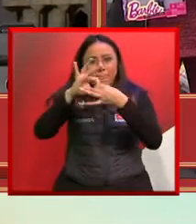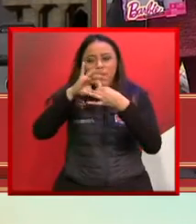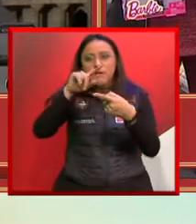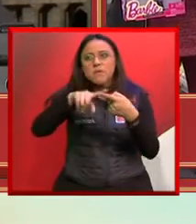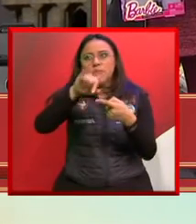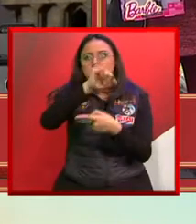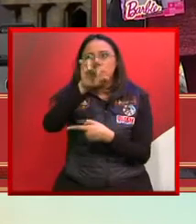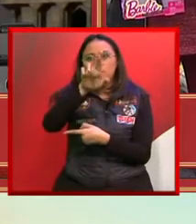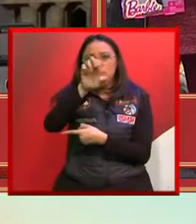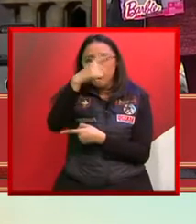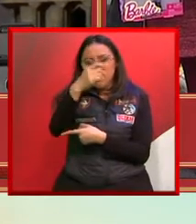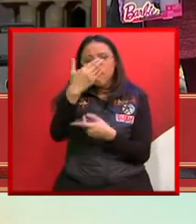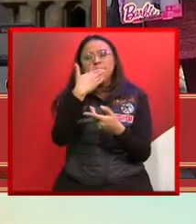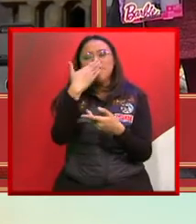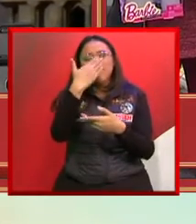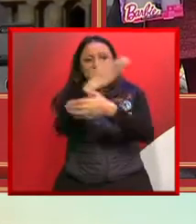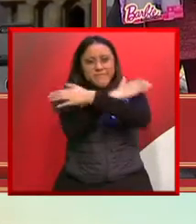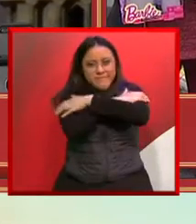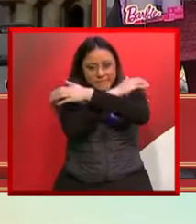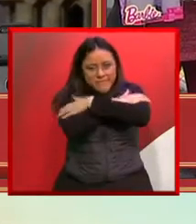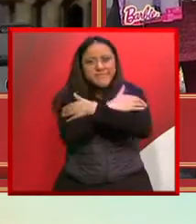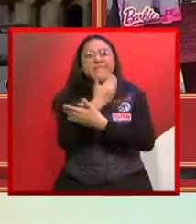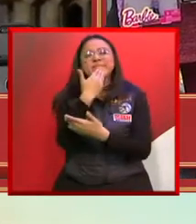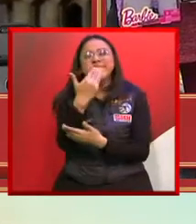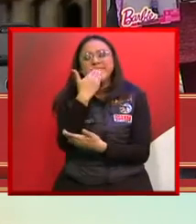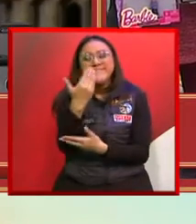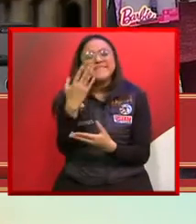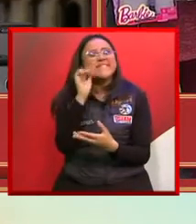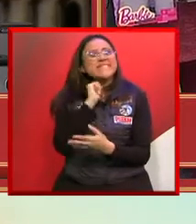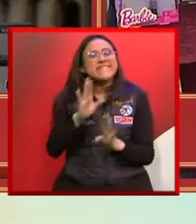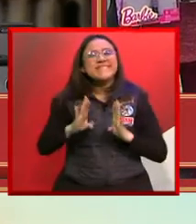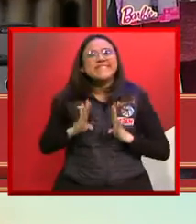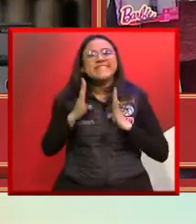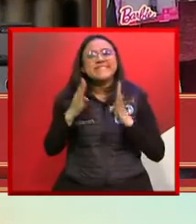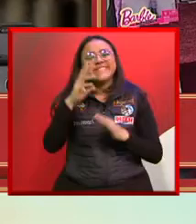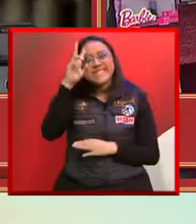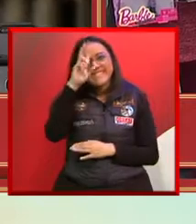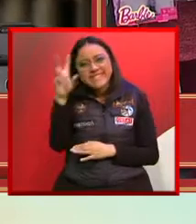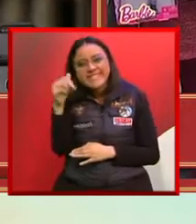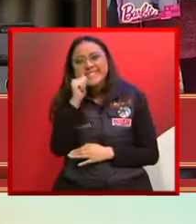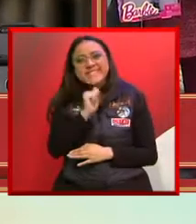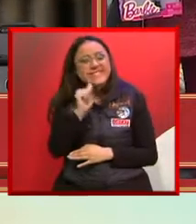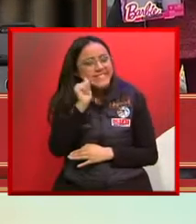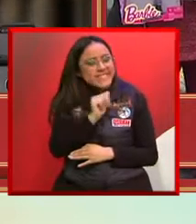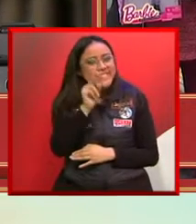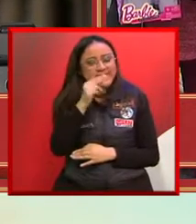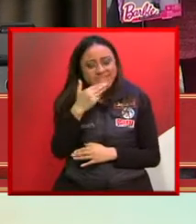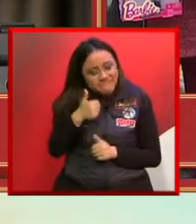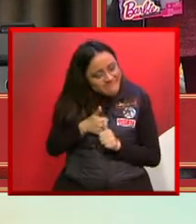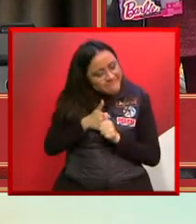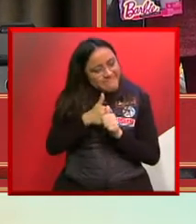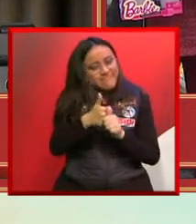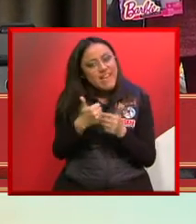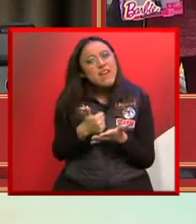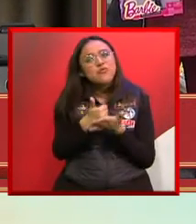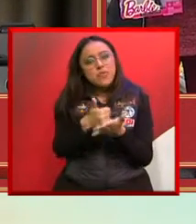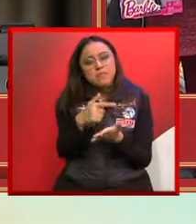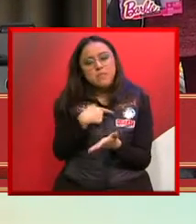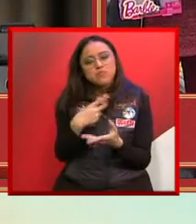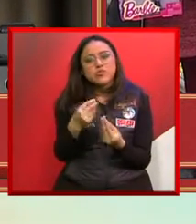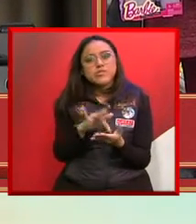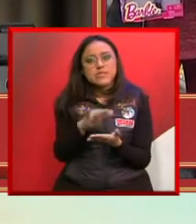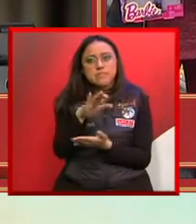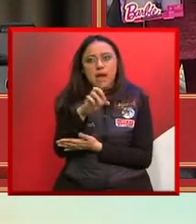Jorge Nasser, te mando un fuerte, muy fuerte abrazo. Gracias por confiar en mis sueños. Y desde el principio, echarme la mano. Mil